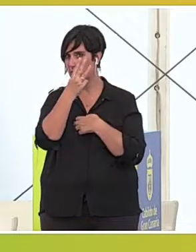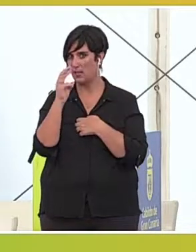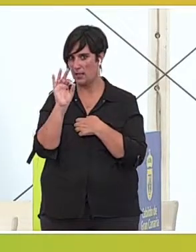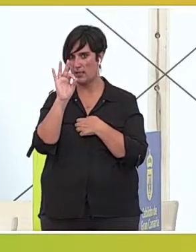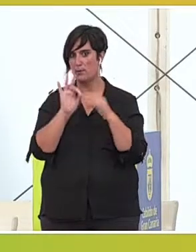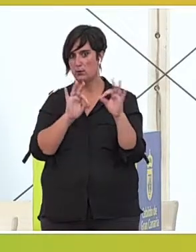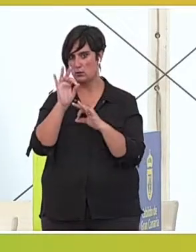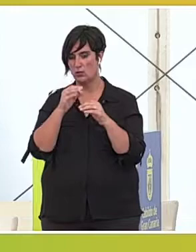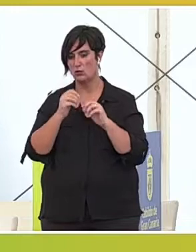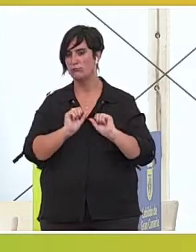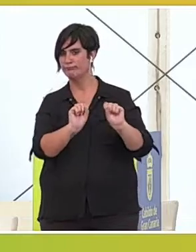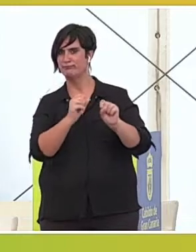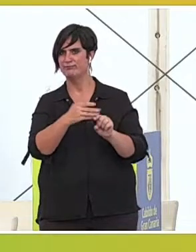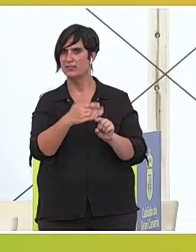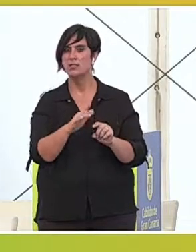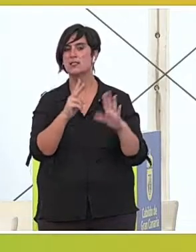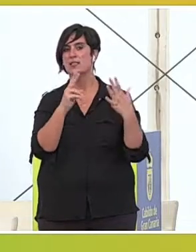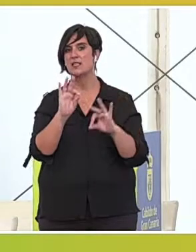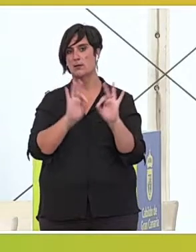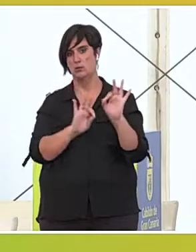30%, un rechazo del 70%.